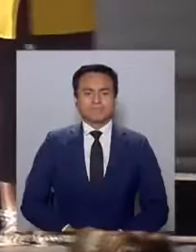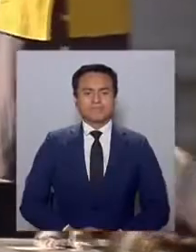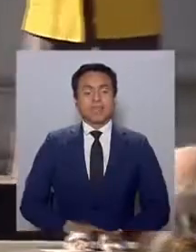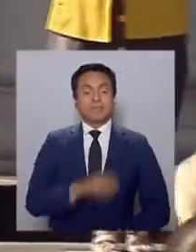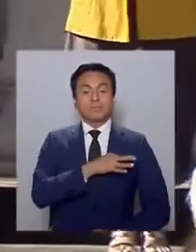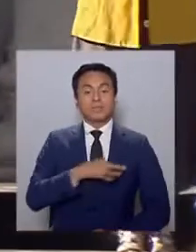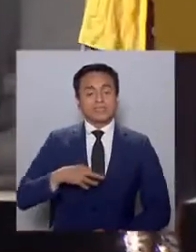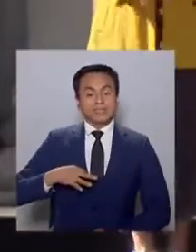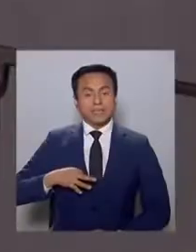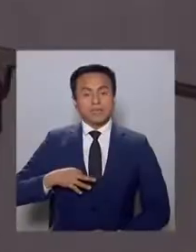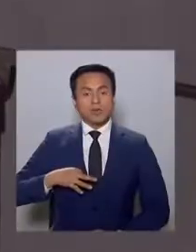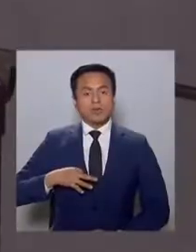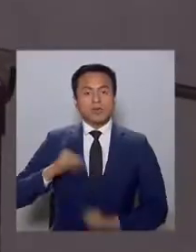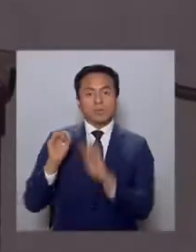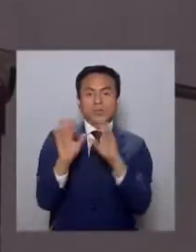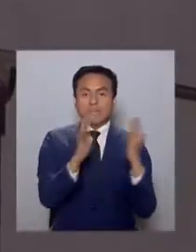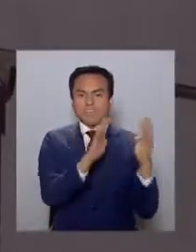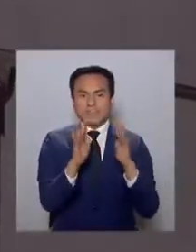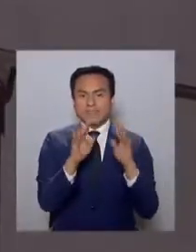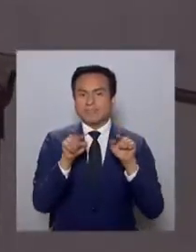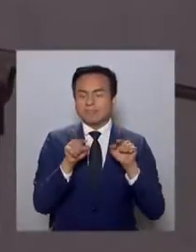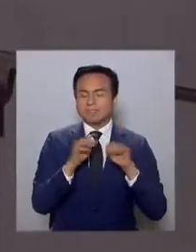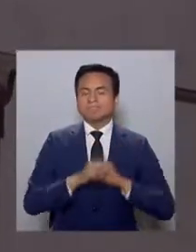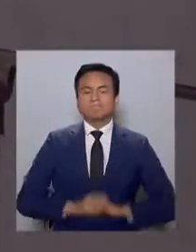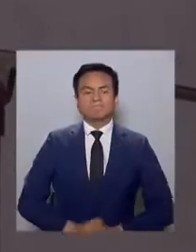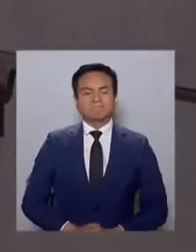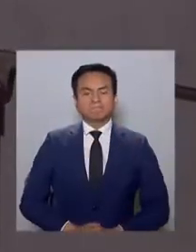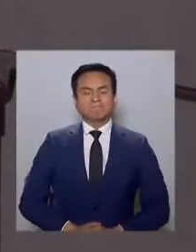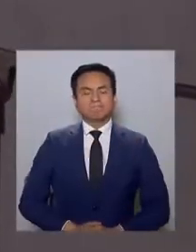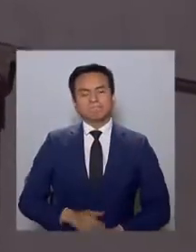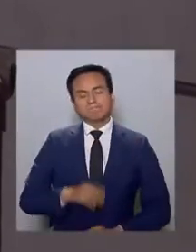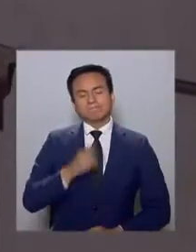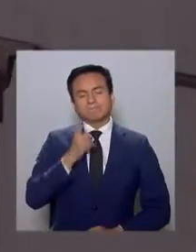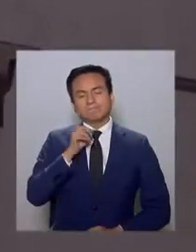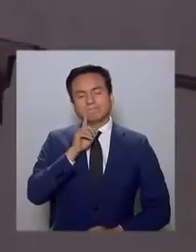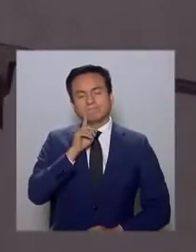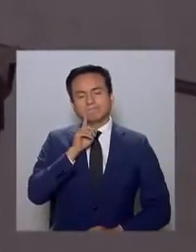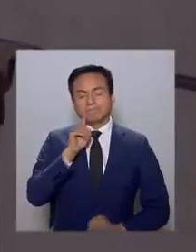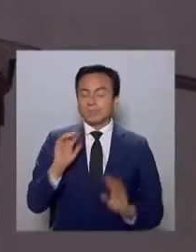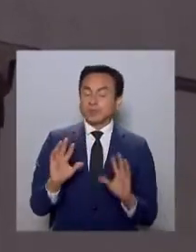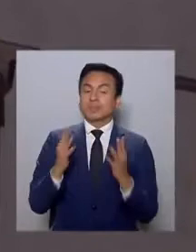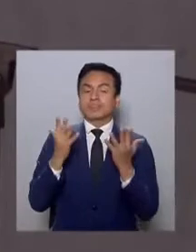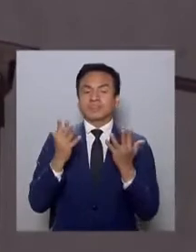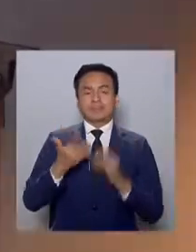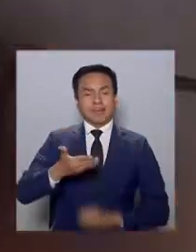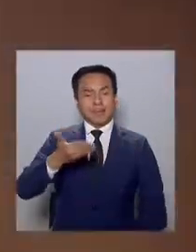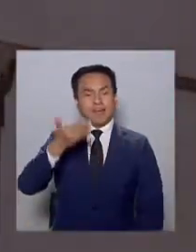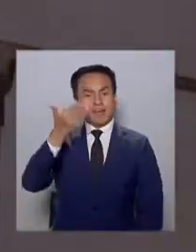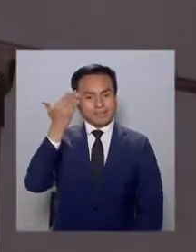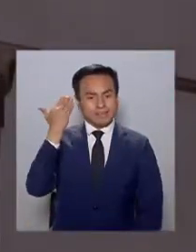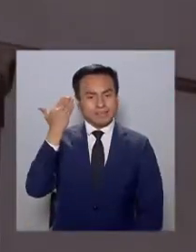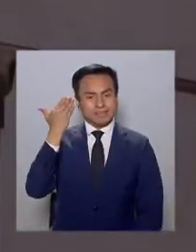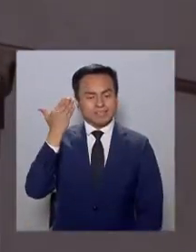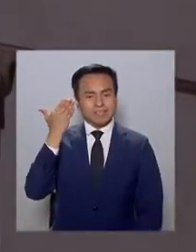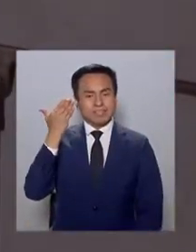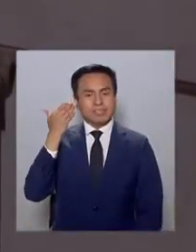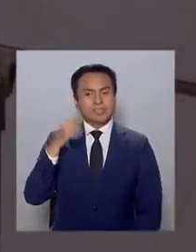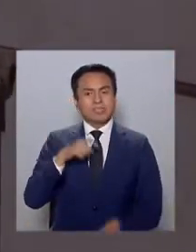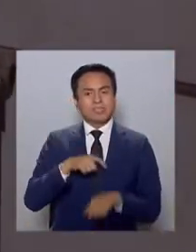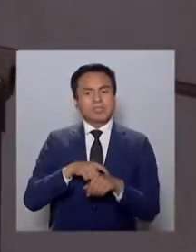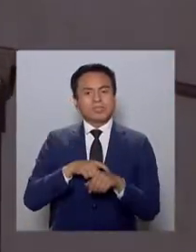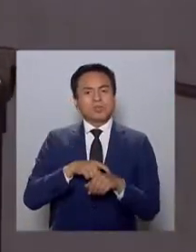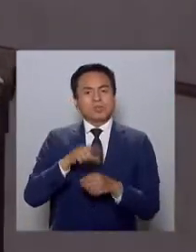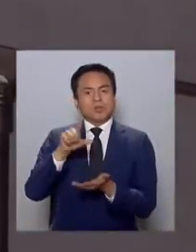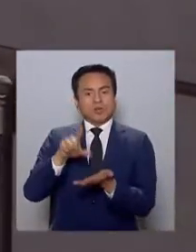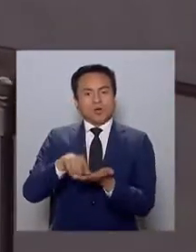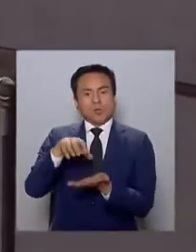En el Ministerio de Medio Ambiente, a quien sorprendí cuando estaba en Última Esperanza,